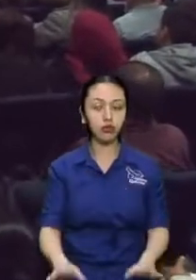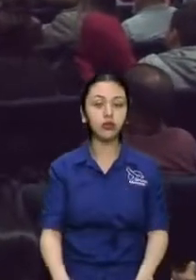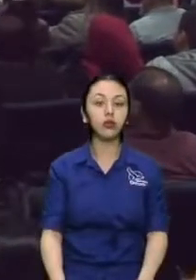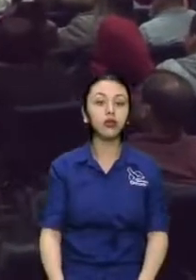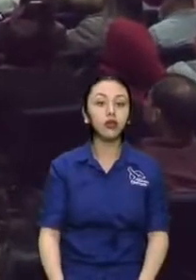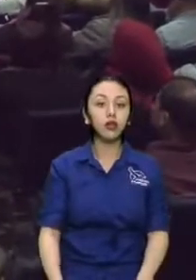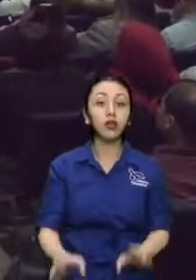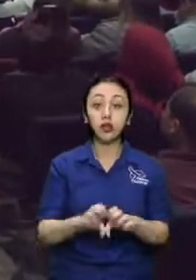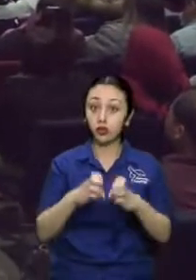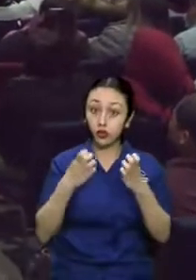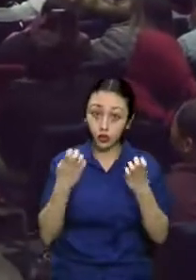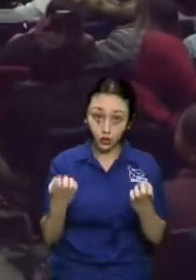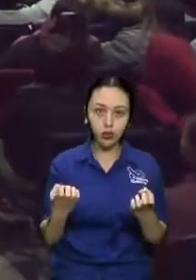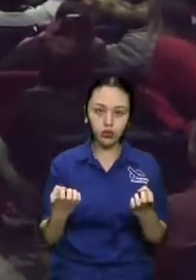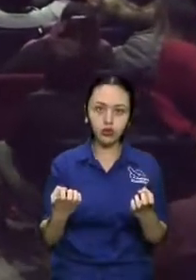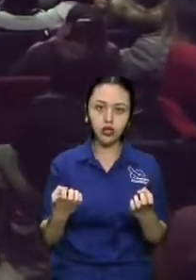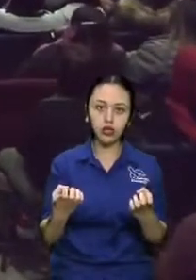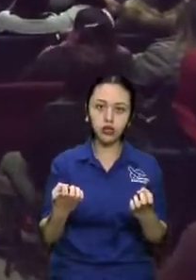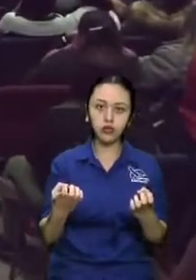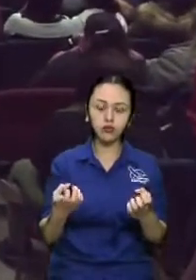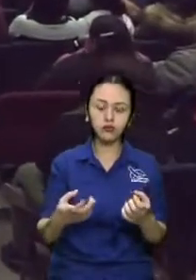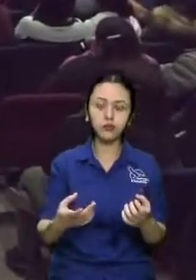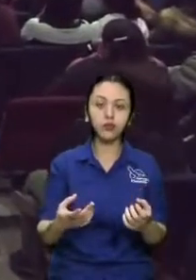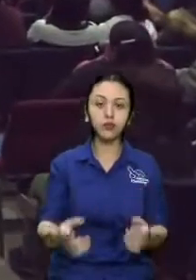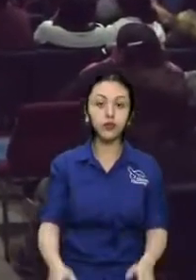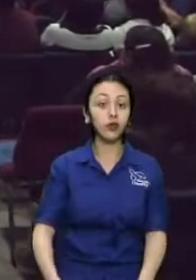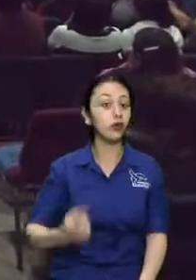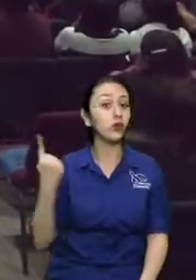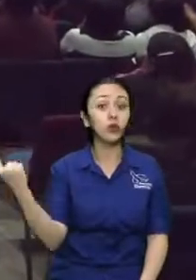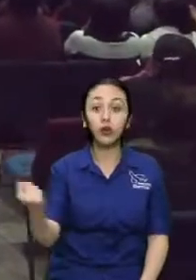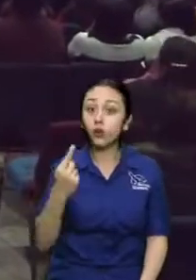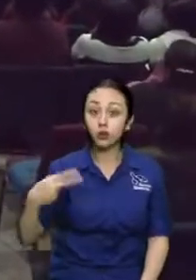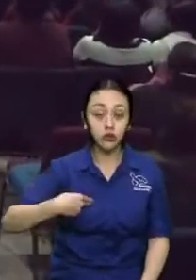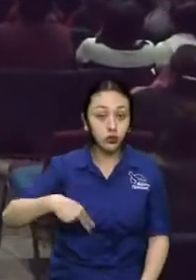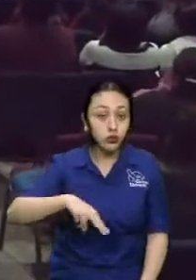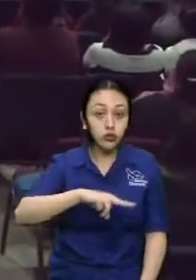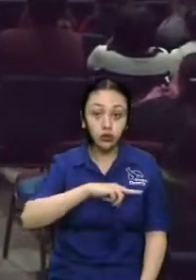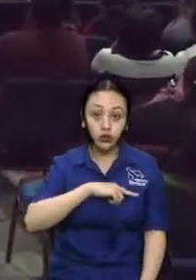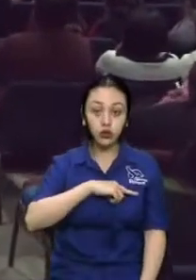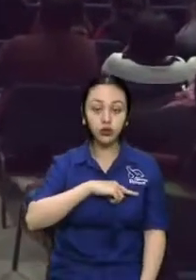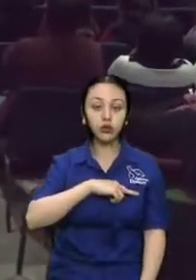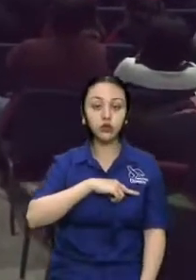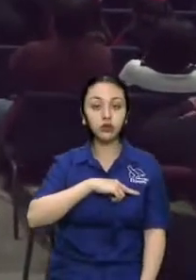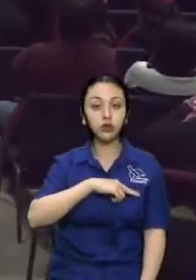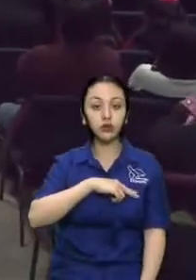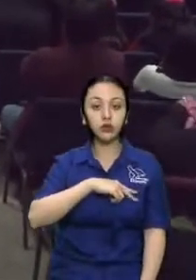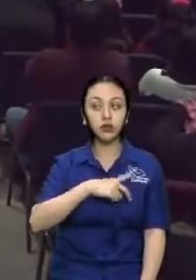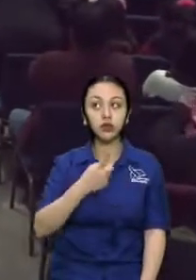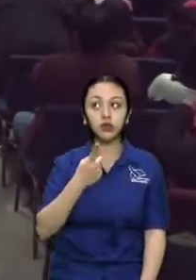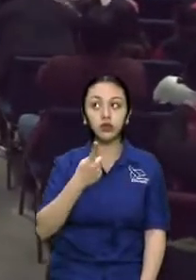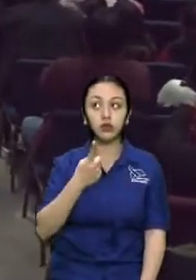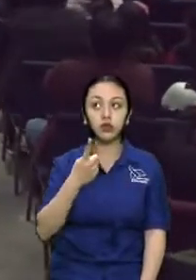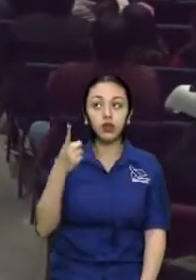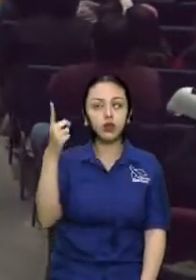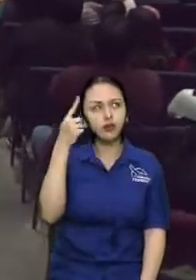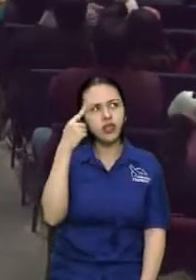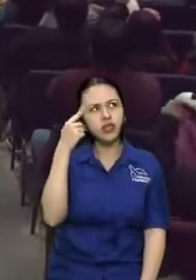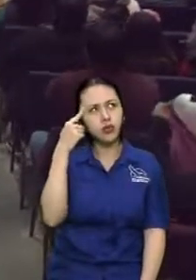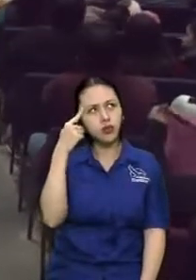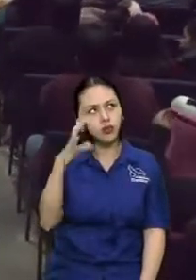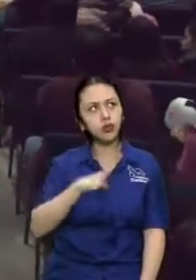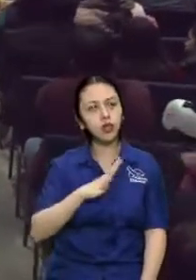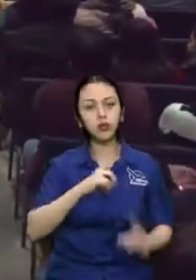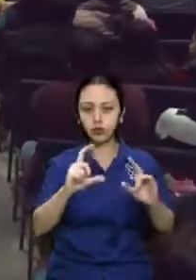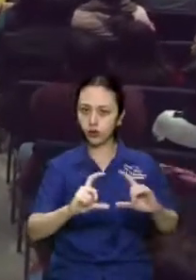no, nada. Todos los que nos sentíamos puro Pedro, si te quedas conmigo no te va a pasar nada. Yo tenía acceso a él.